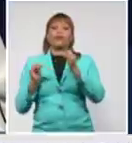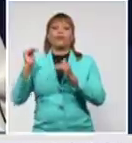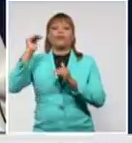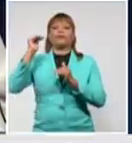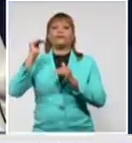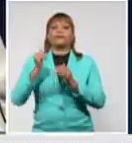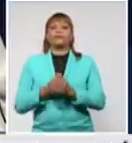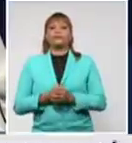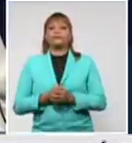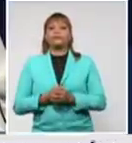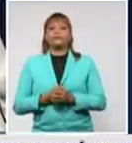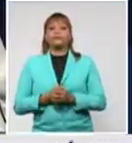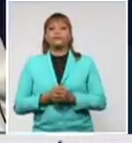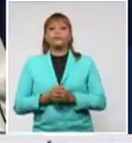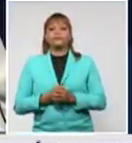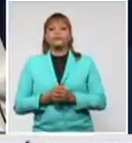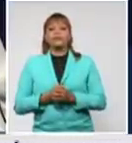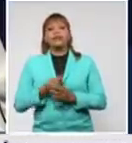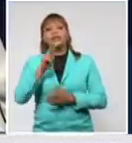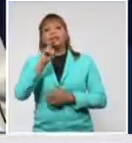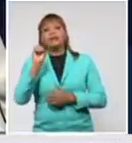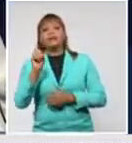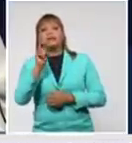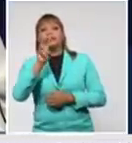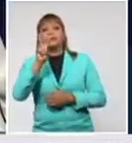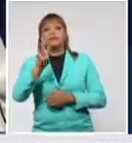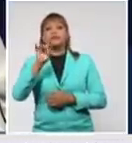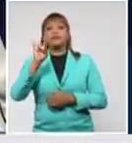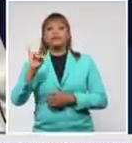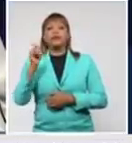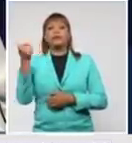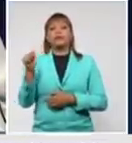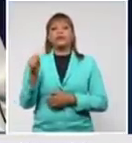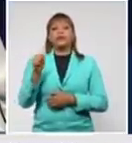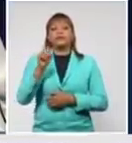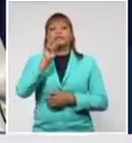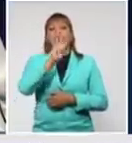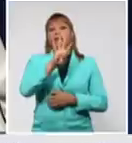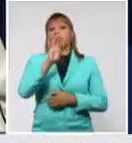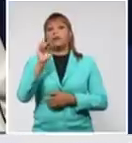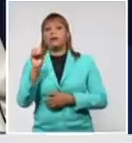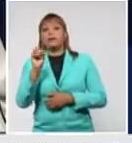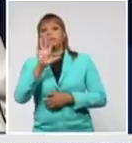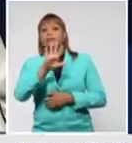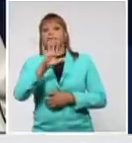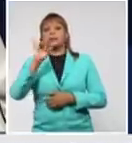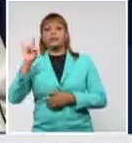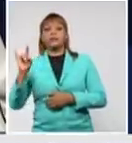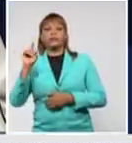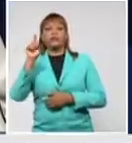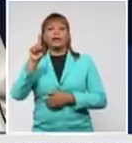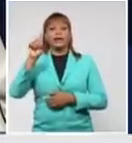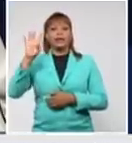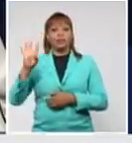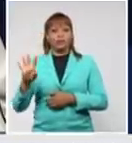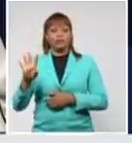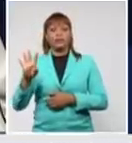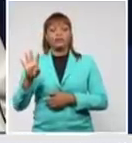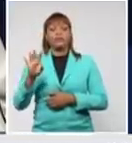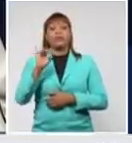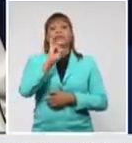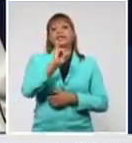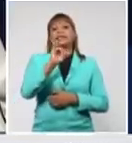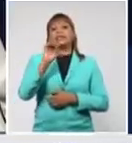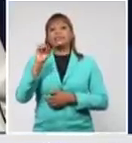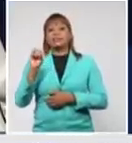De 20 a 39 años se diagnosticaron 10, de 40 a 59, 14, y de 60 y